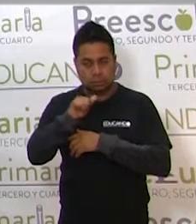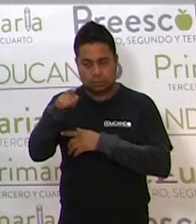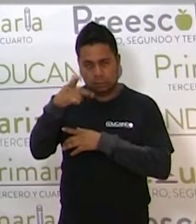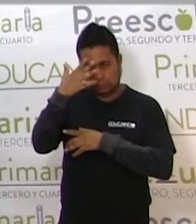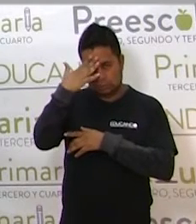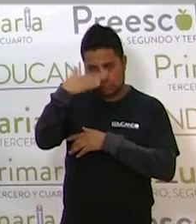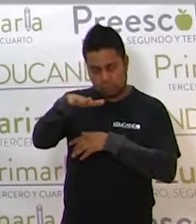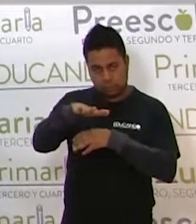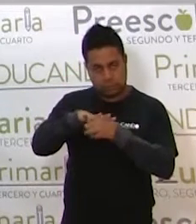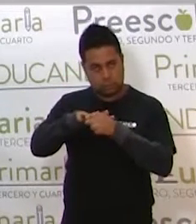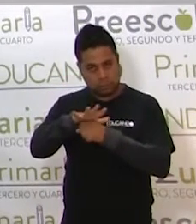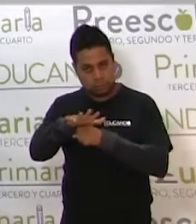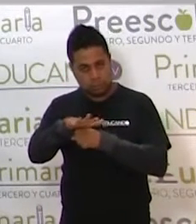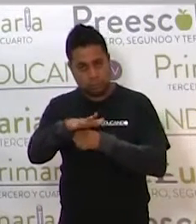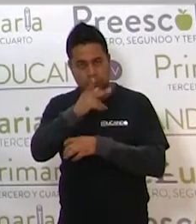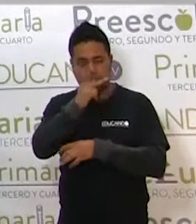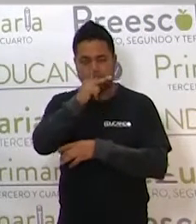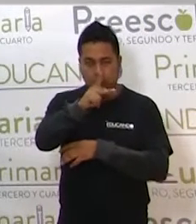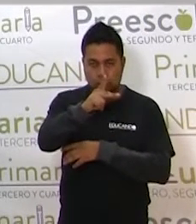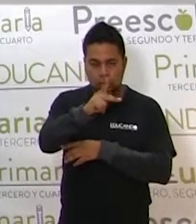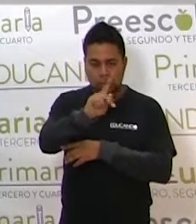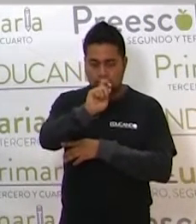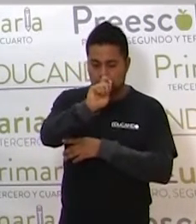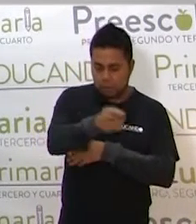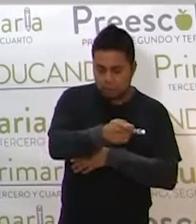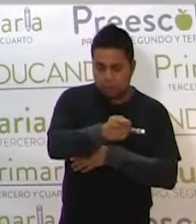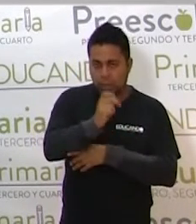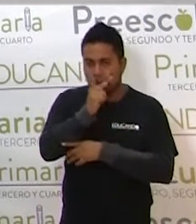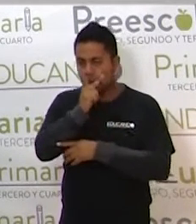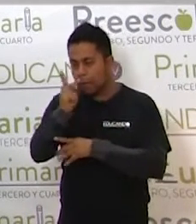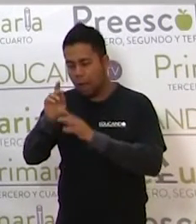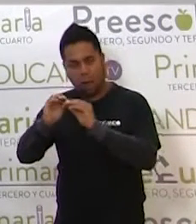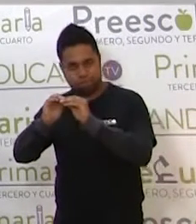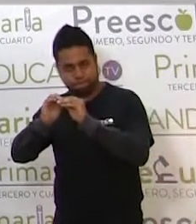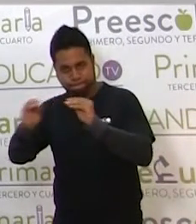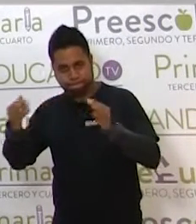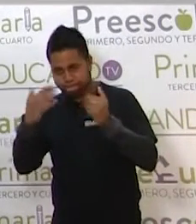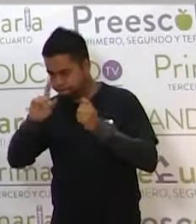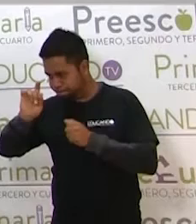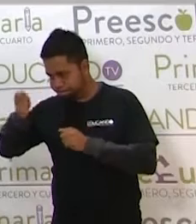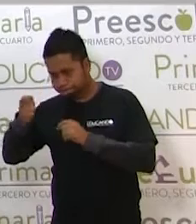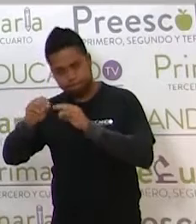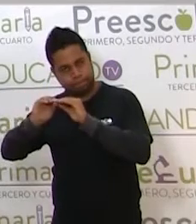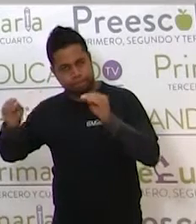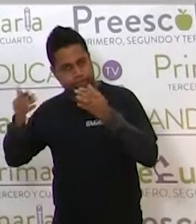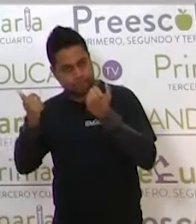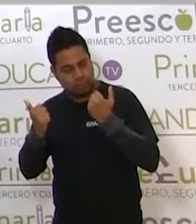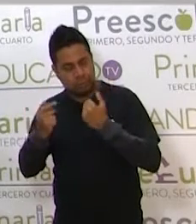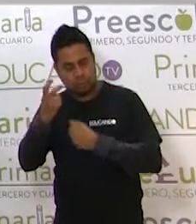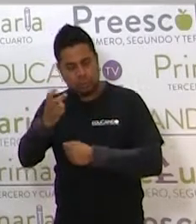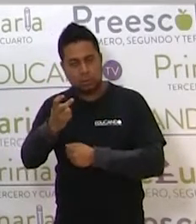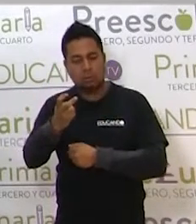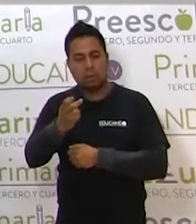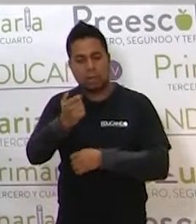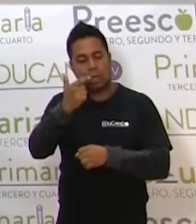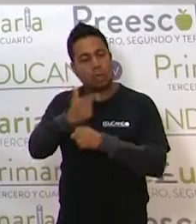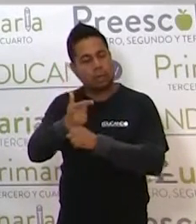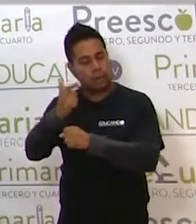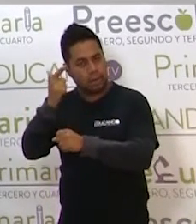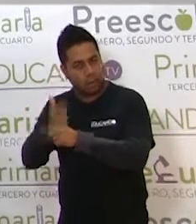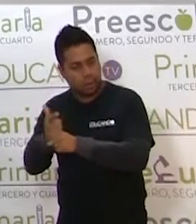lo que son las palabras acentuadas y las que nos llevan a no llevan tilde eso te va a permitir identificar